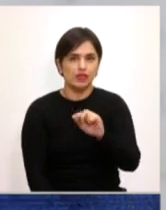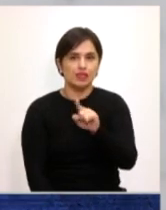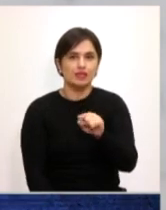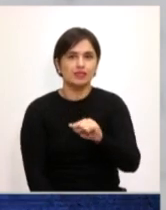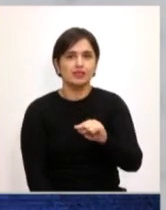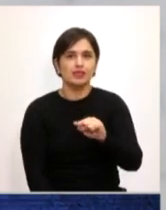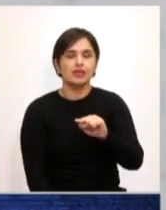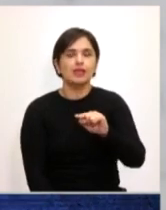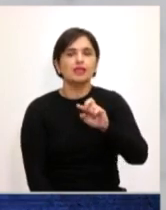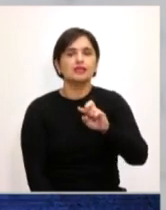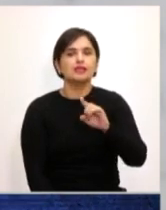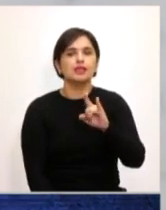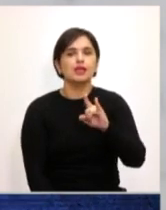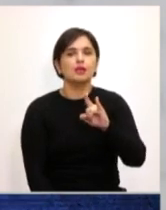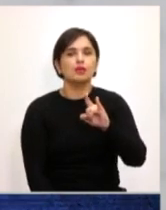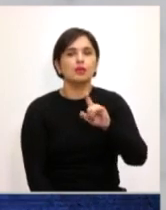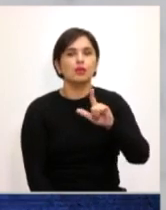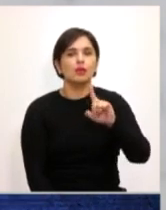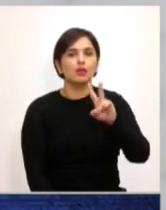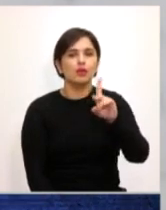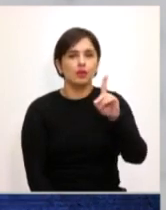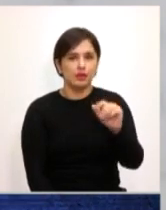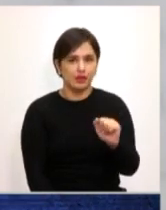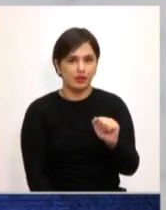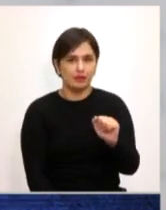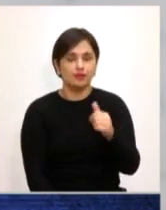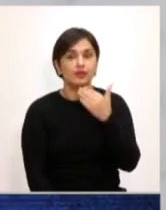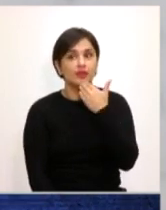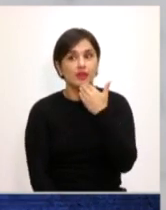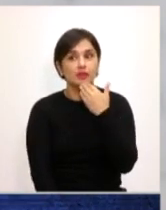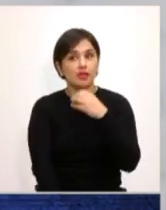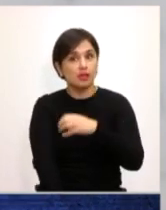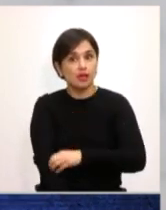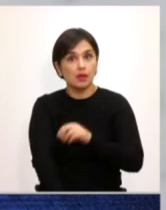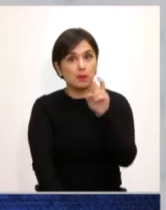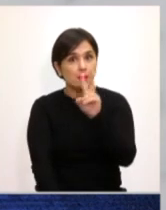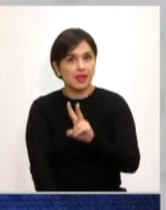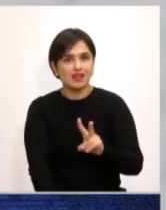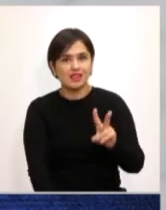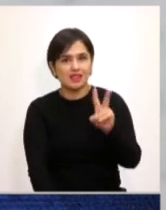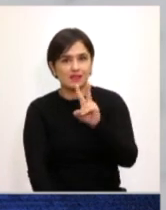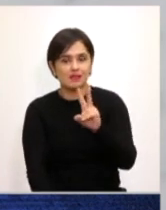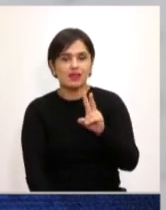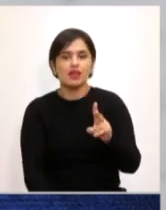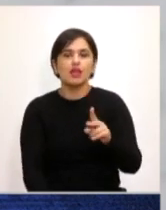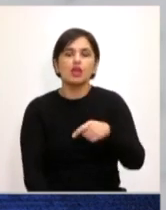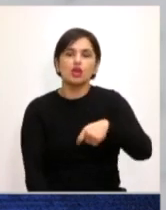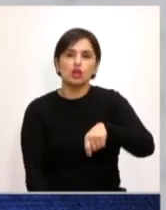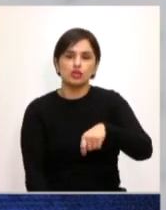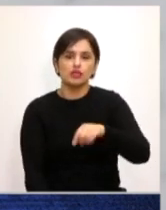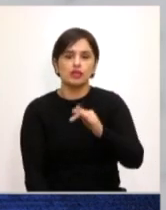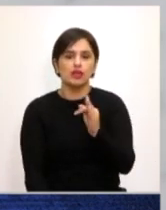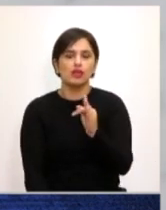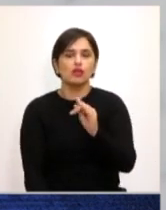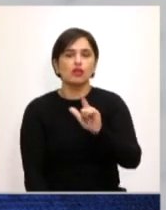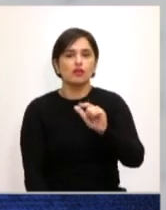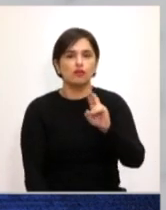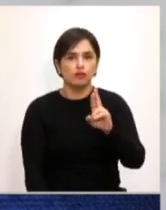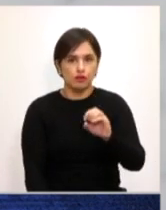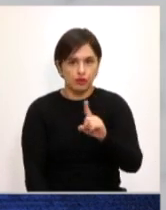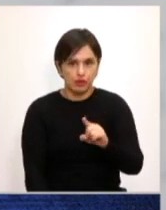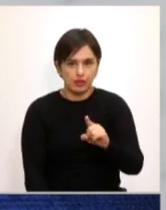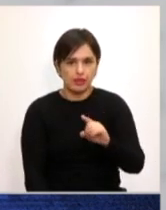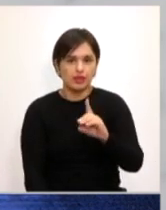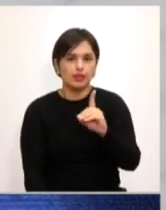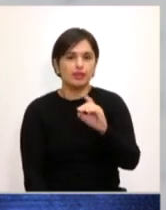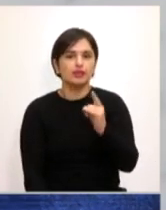Las Comisiones Unidas de Agricultura y Medio Ambiente en Valdivia, con los senadores Iván Flores, Juan Castro, Alfonso Durresti,